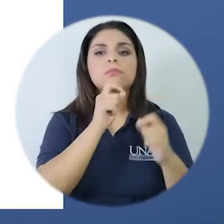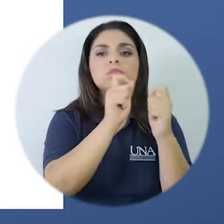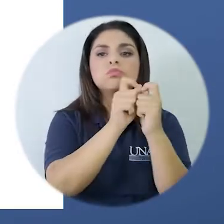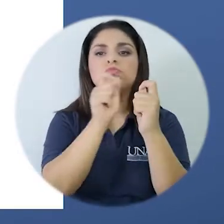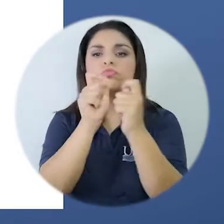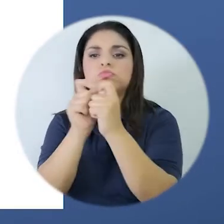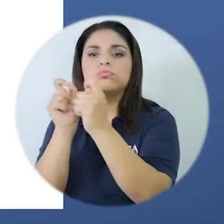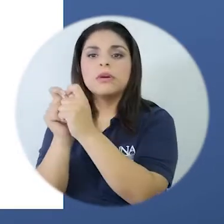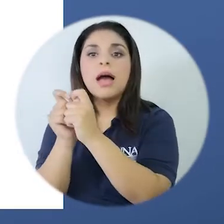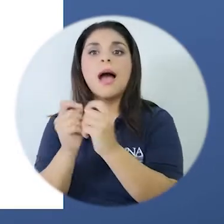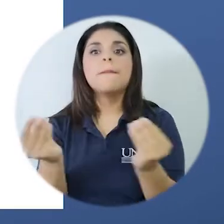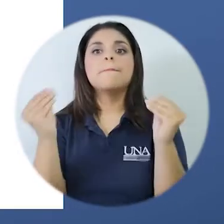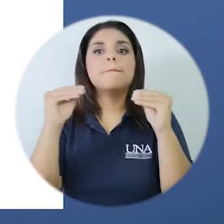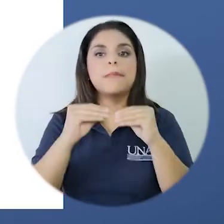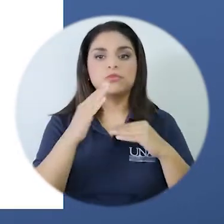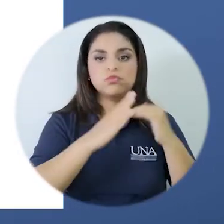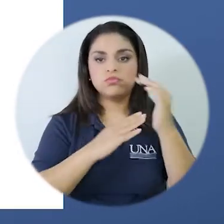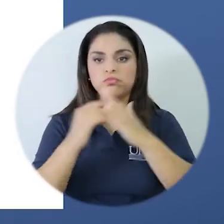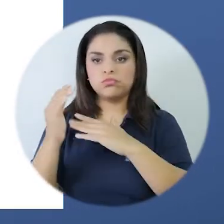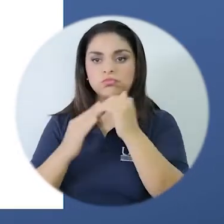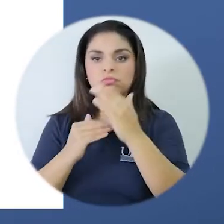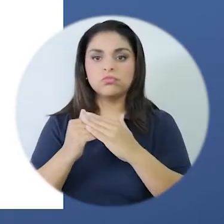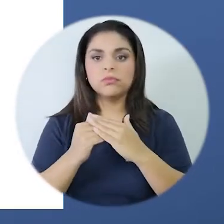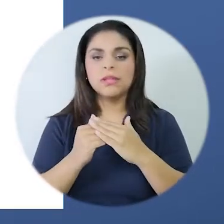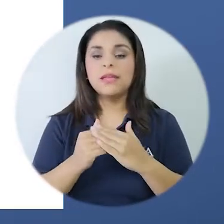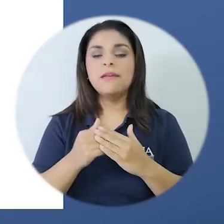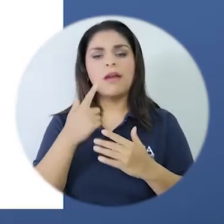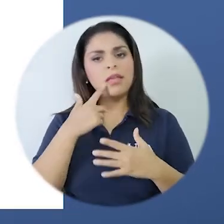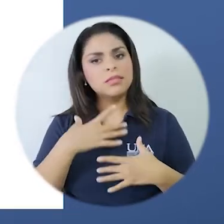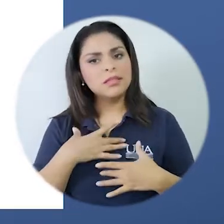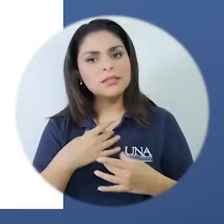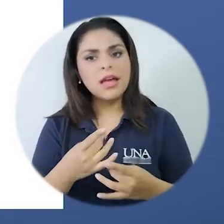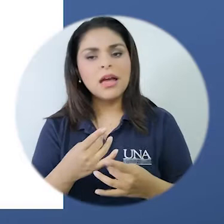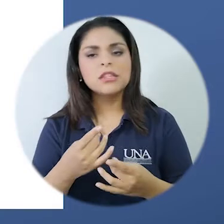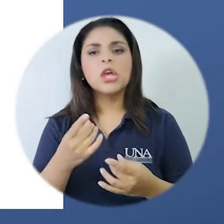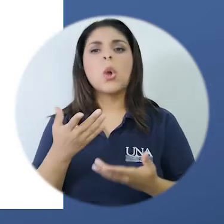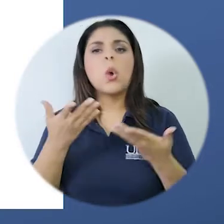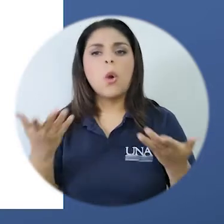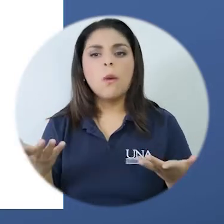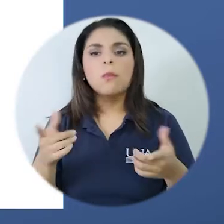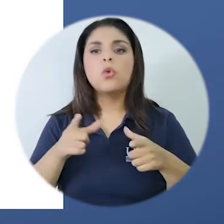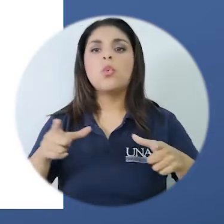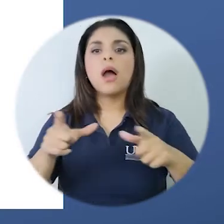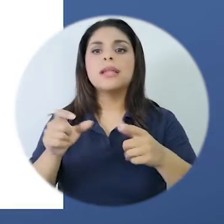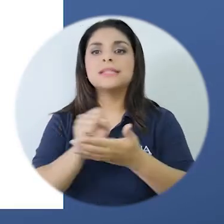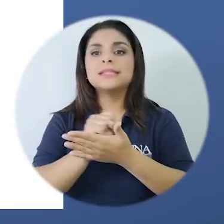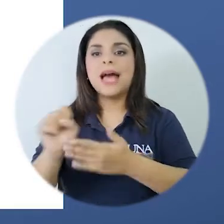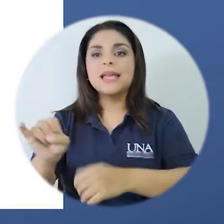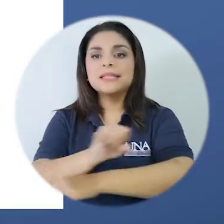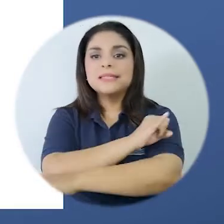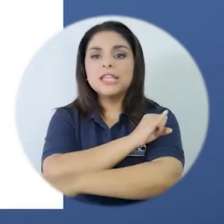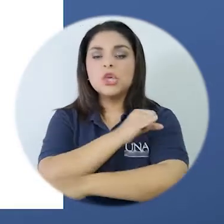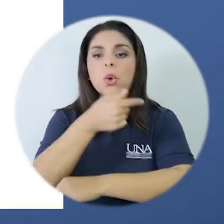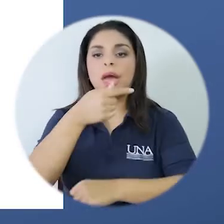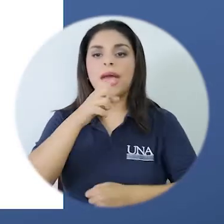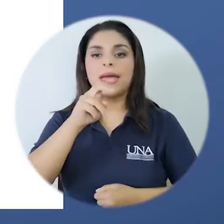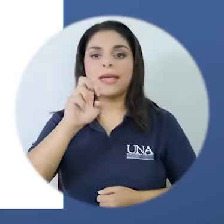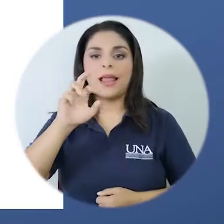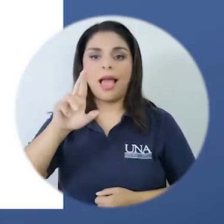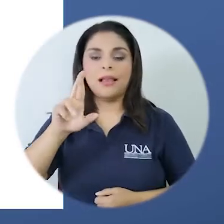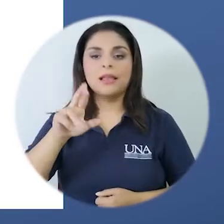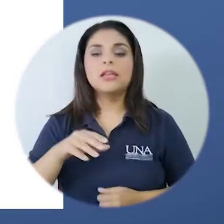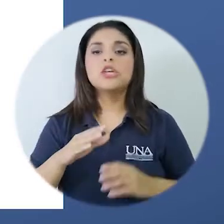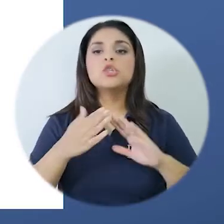mayor construcción. Y es interesantísimo cómo están emergiendo lugares como San Isidro de General, Ciudad Quesada y